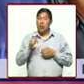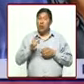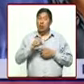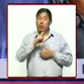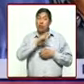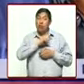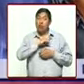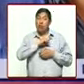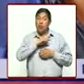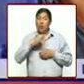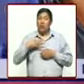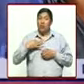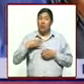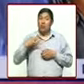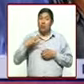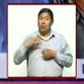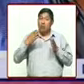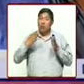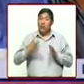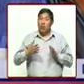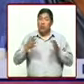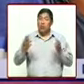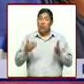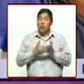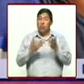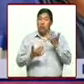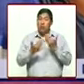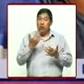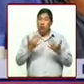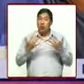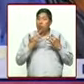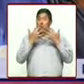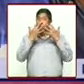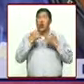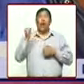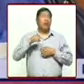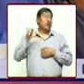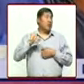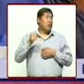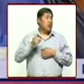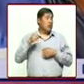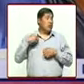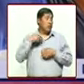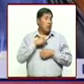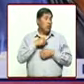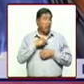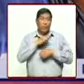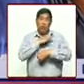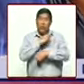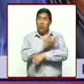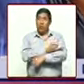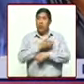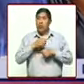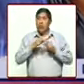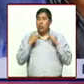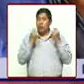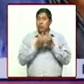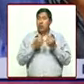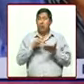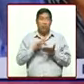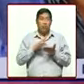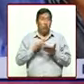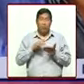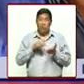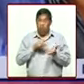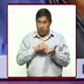y para los comunarios también que están siendo afectados por el humo, ¿no? Sí, justamente estamos fortaleciendo las brigadas médicas, los